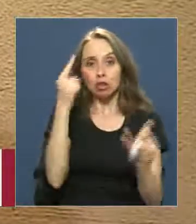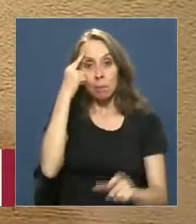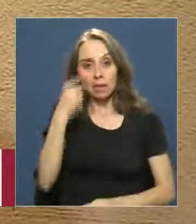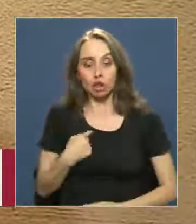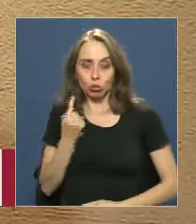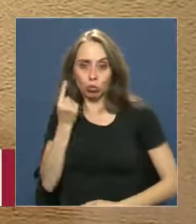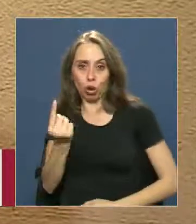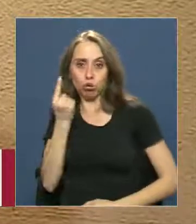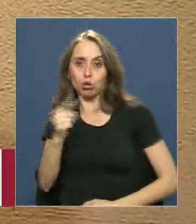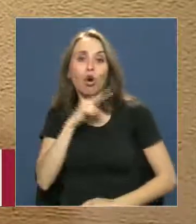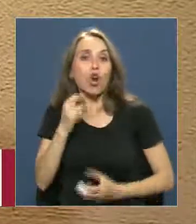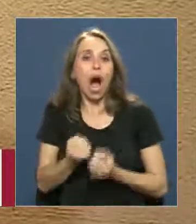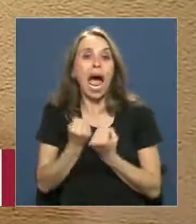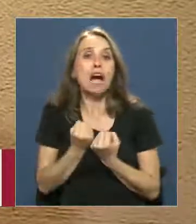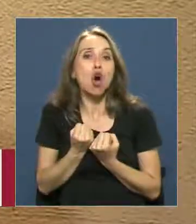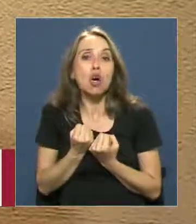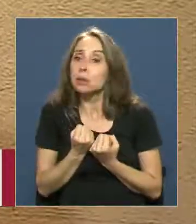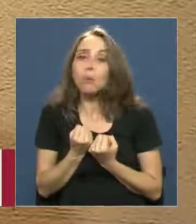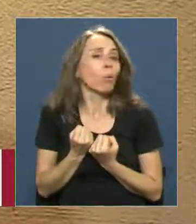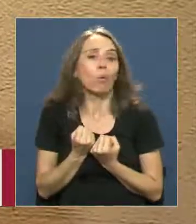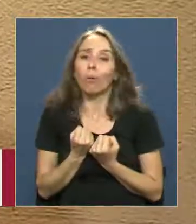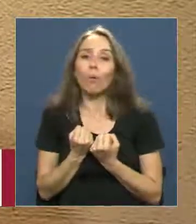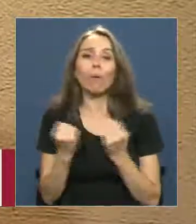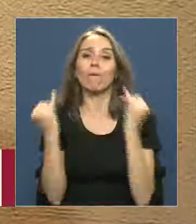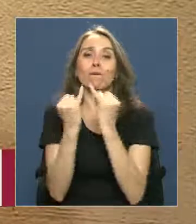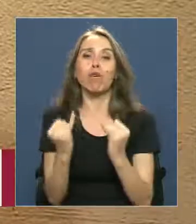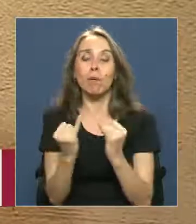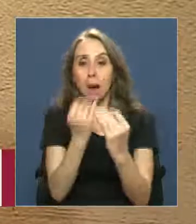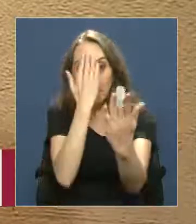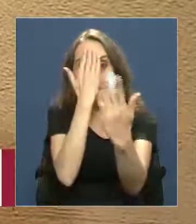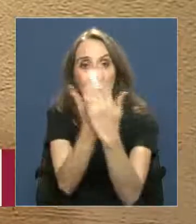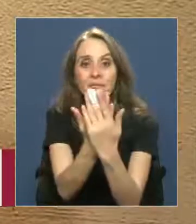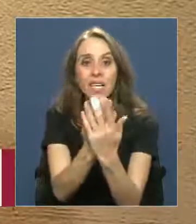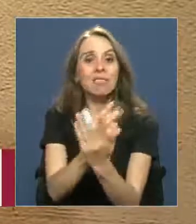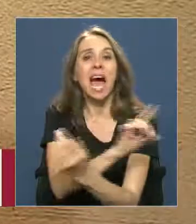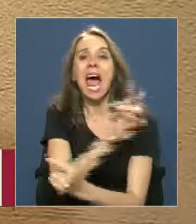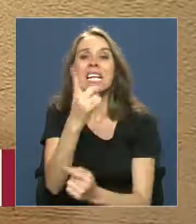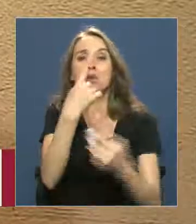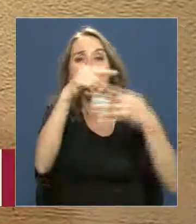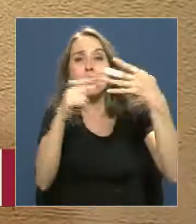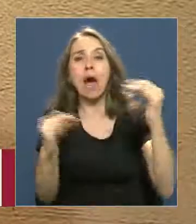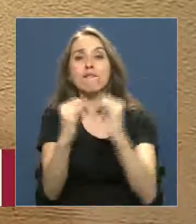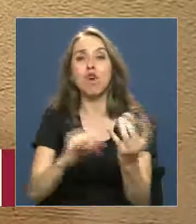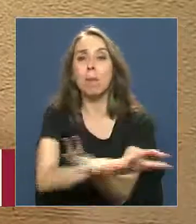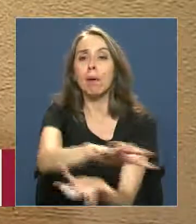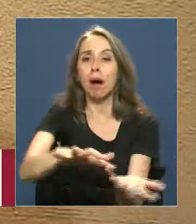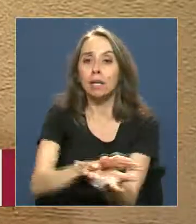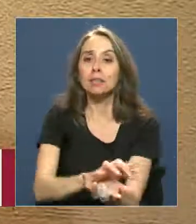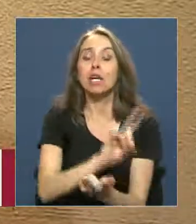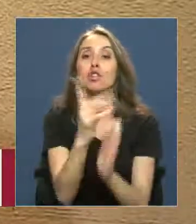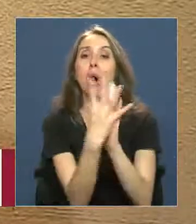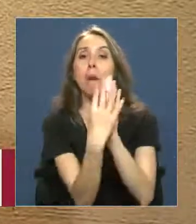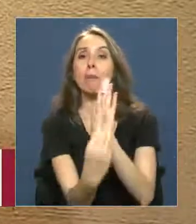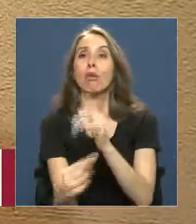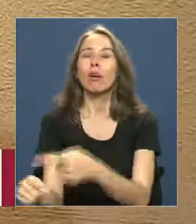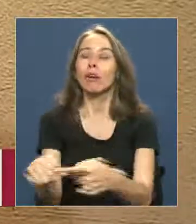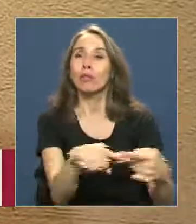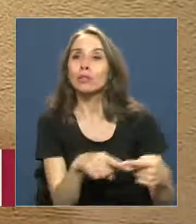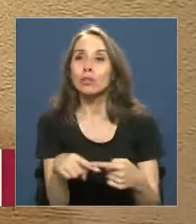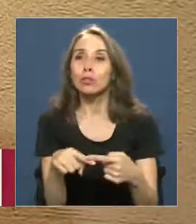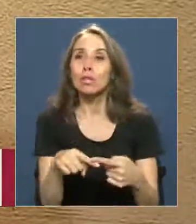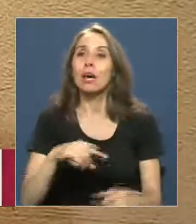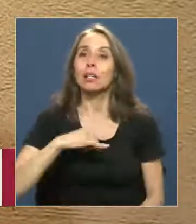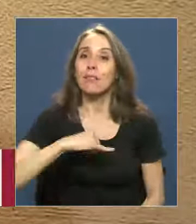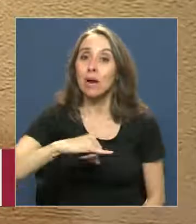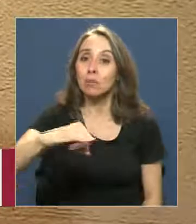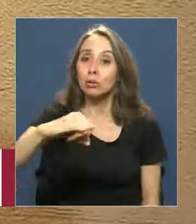y el egoísmo no constituyen la fórmula para enfrentar ninguna crisis, ni tampoco debe ser el modelo de sociedad que